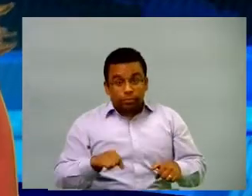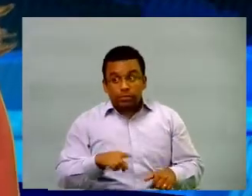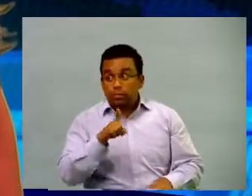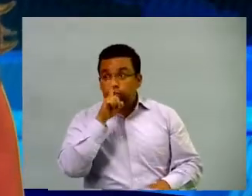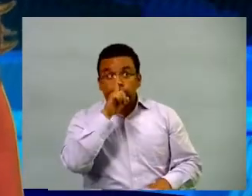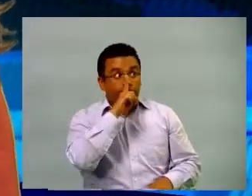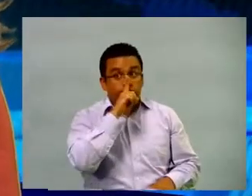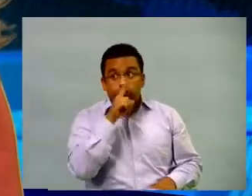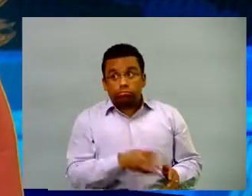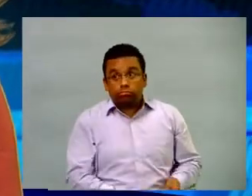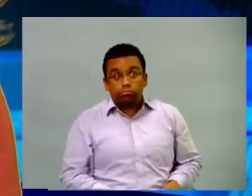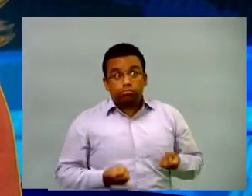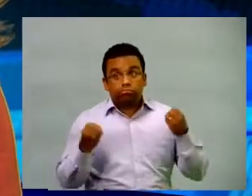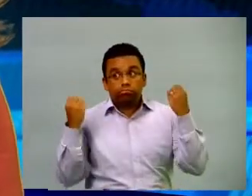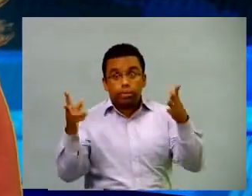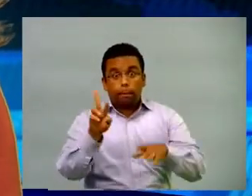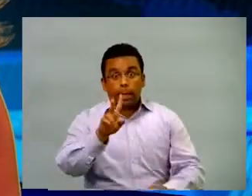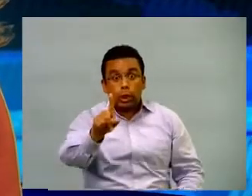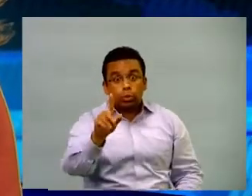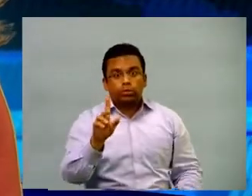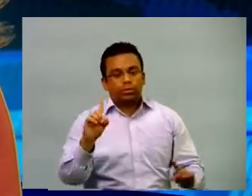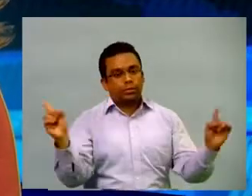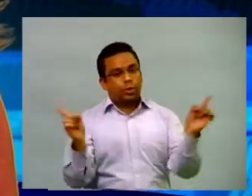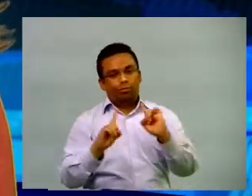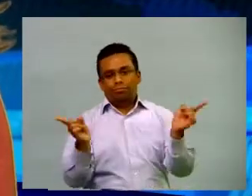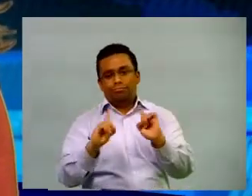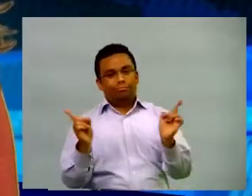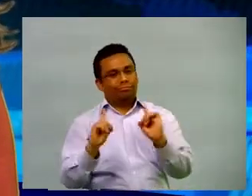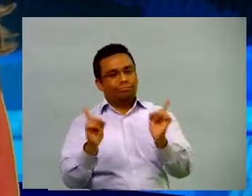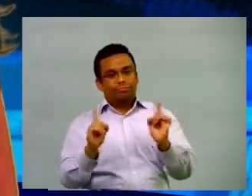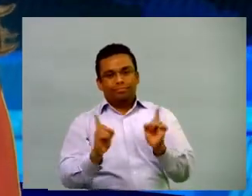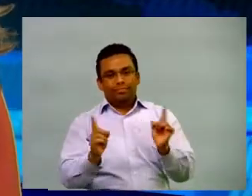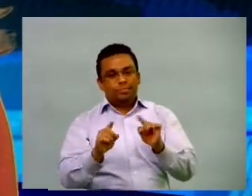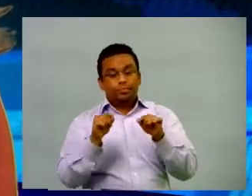de la manga, salieron o surgieron